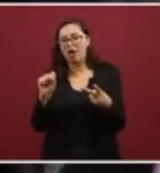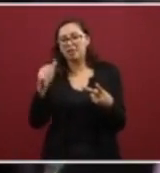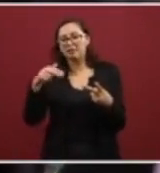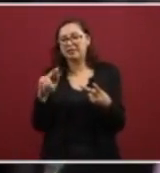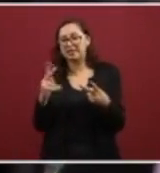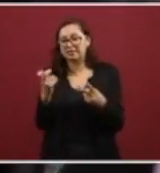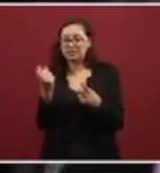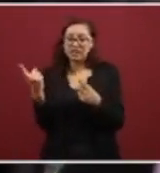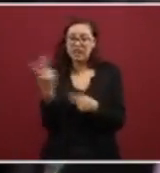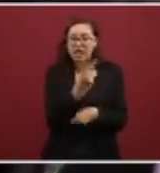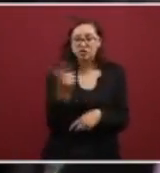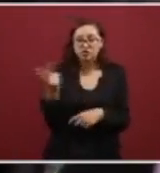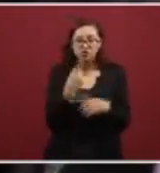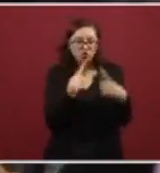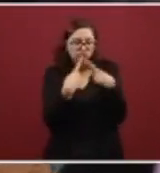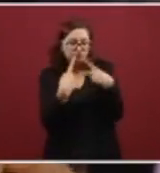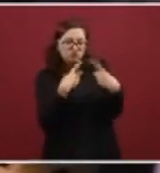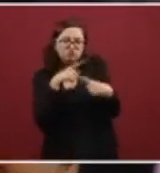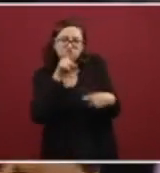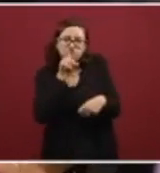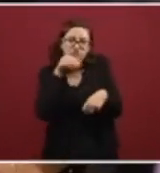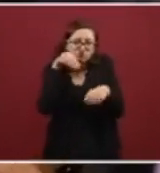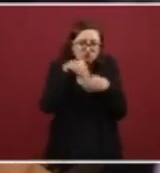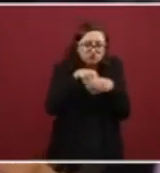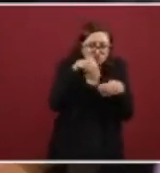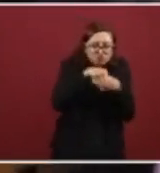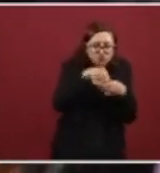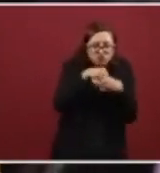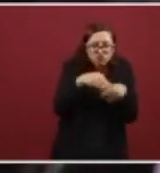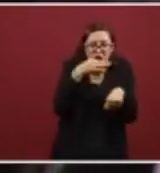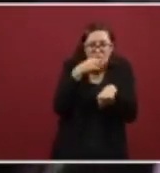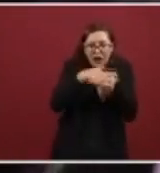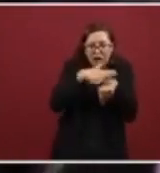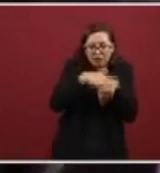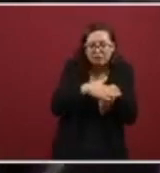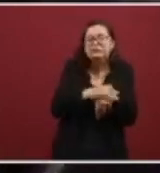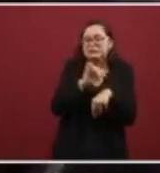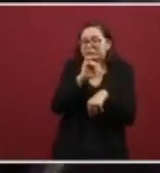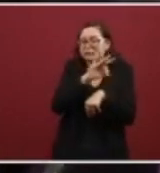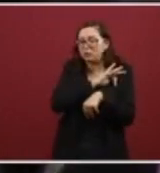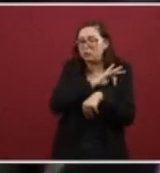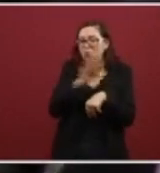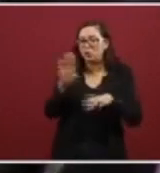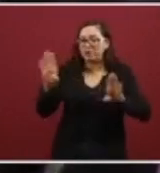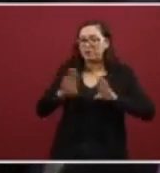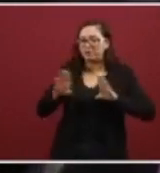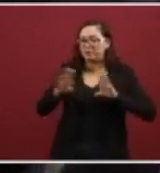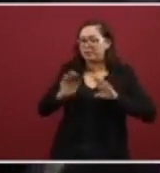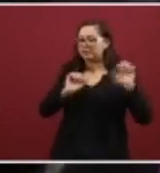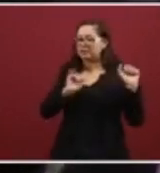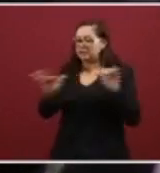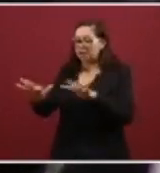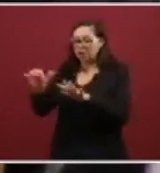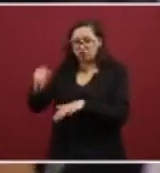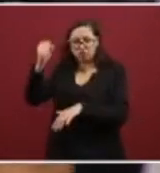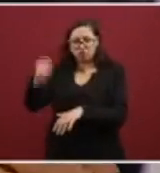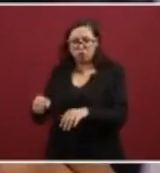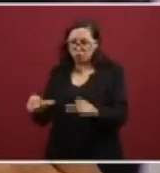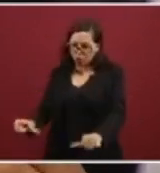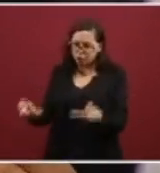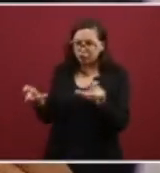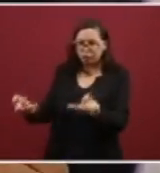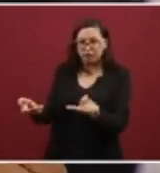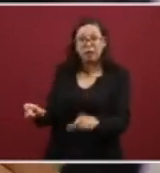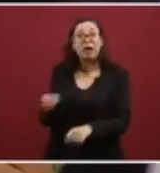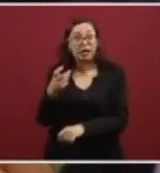la que desde el mes de marzo se había aprobado el despliegue de la Fuerza Militar Mexicana en la frontera sur. ¿Usted podría avalar